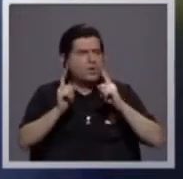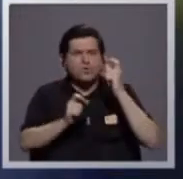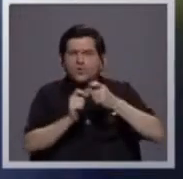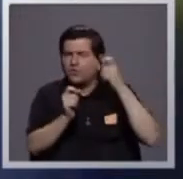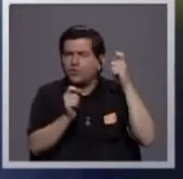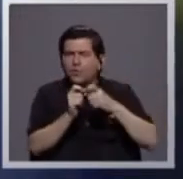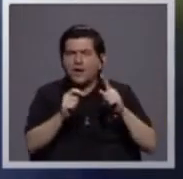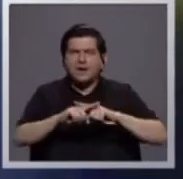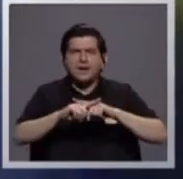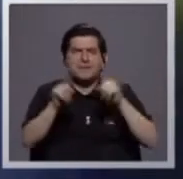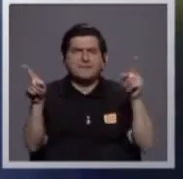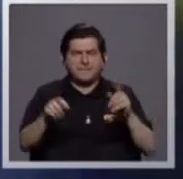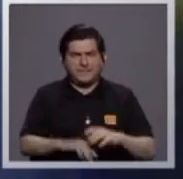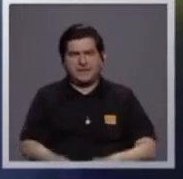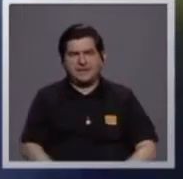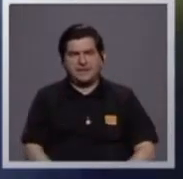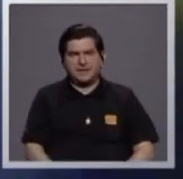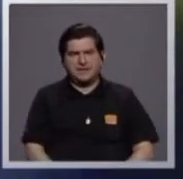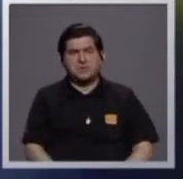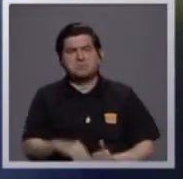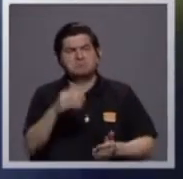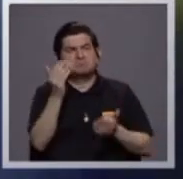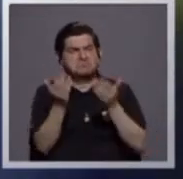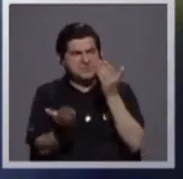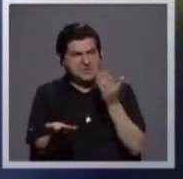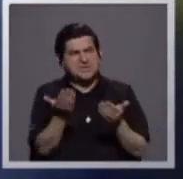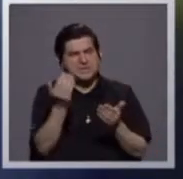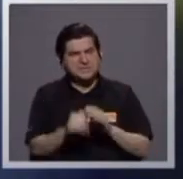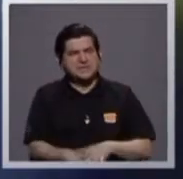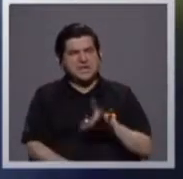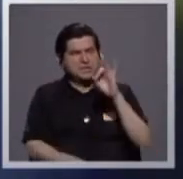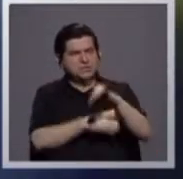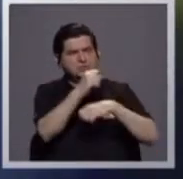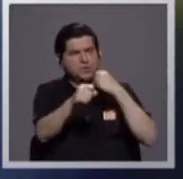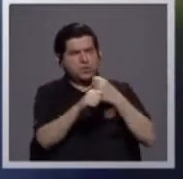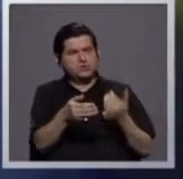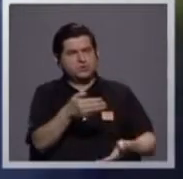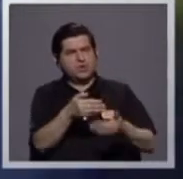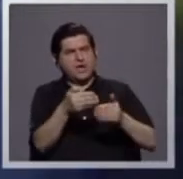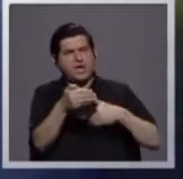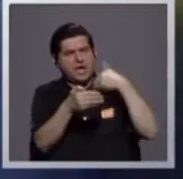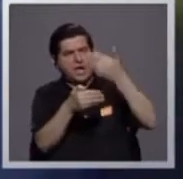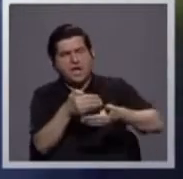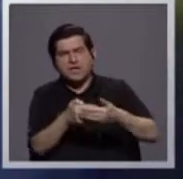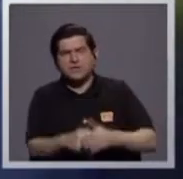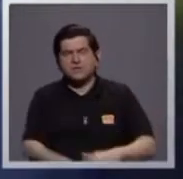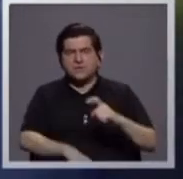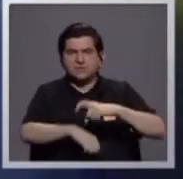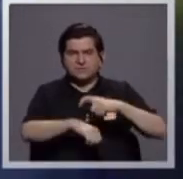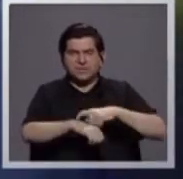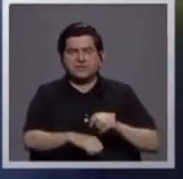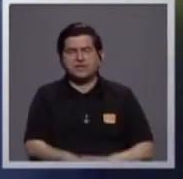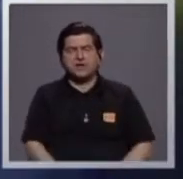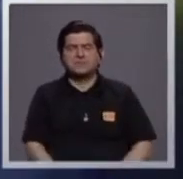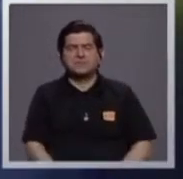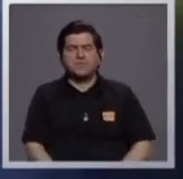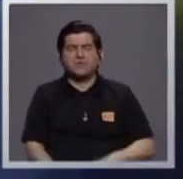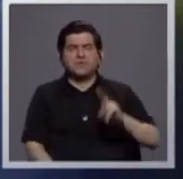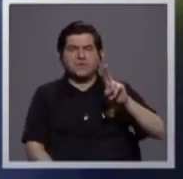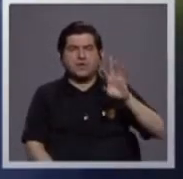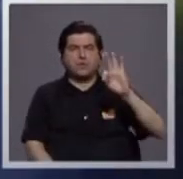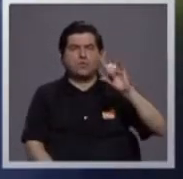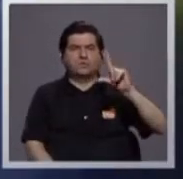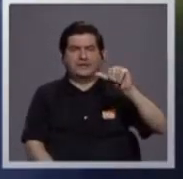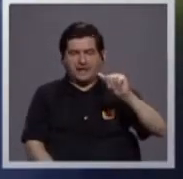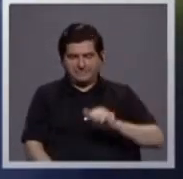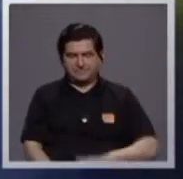pero esto fue posiblemente unos 8 años después de nuestros tiempos de UDLA, en